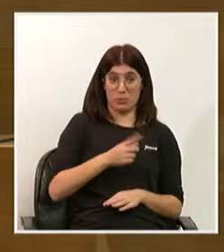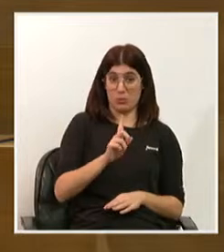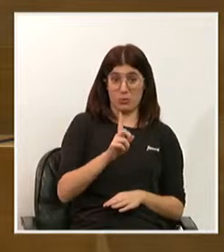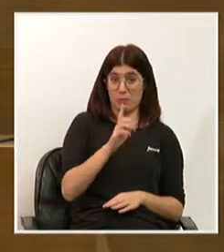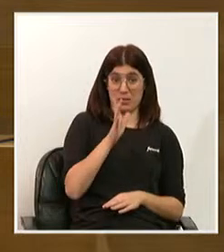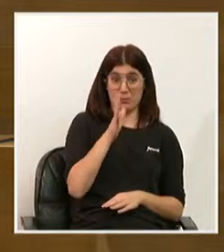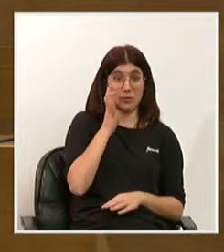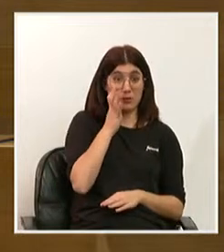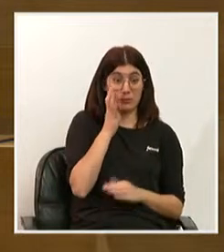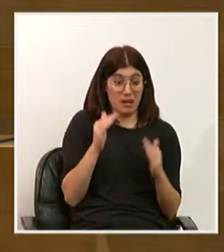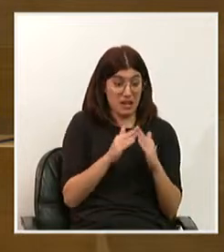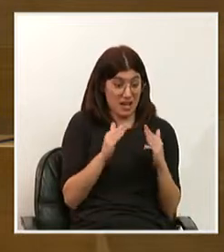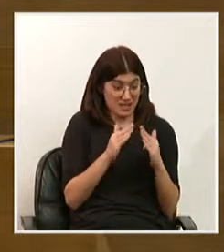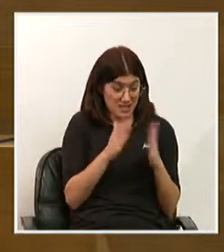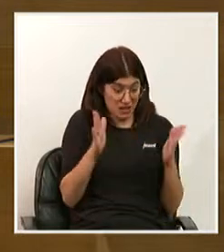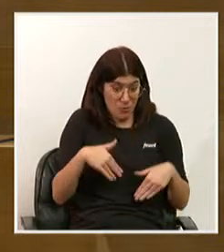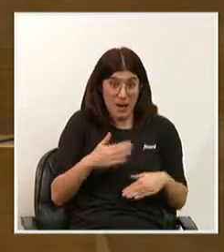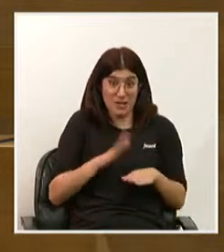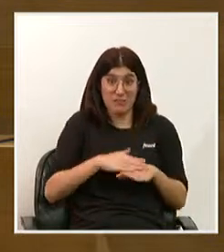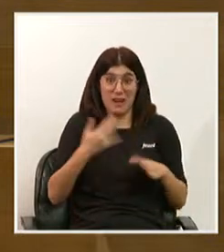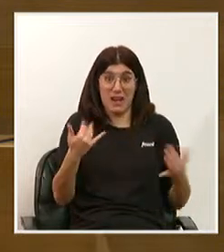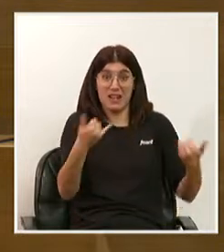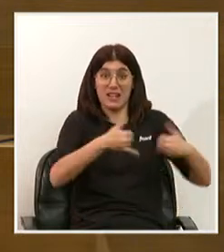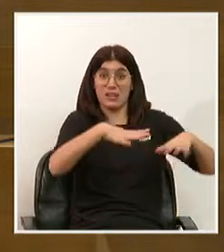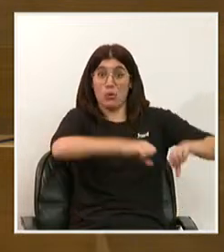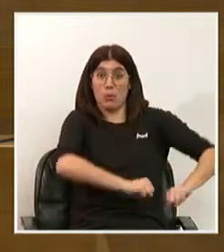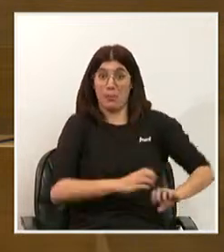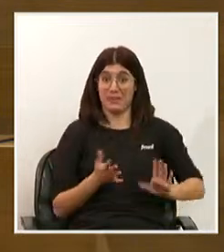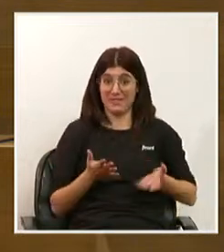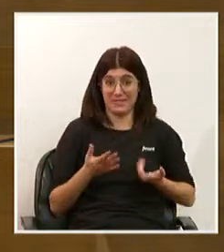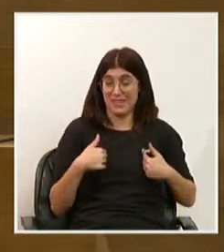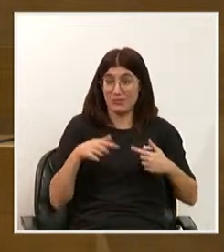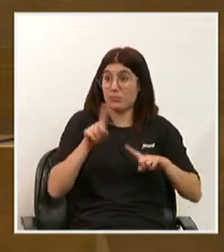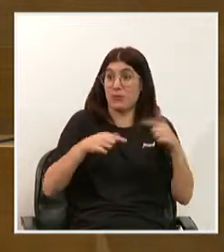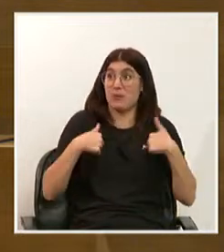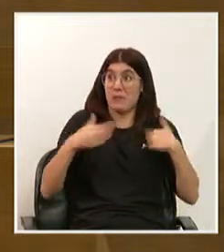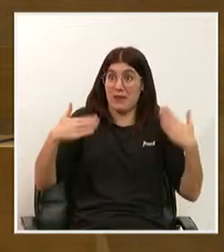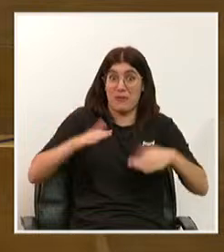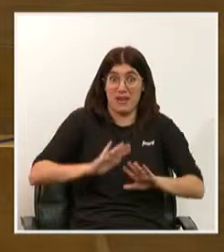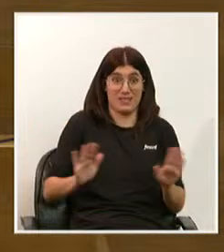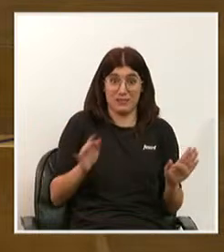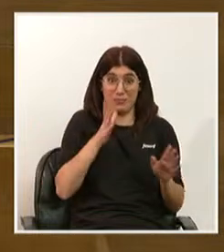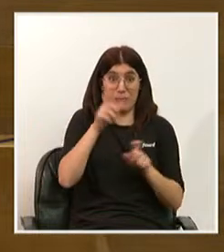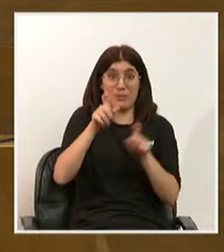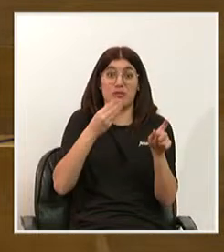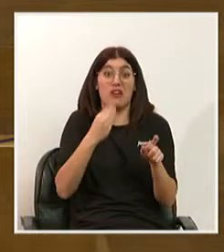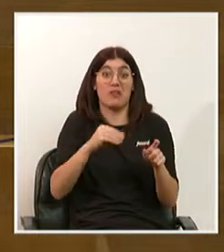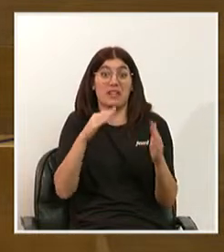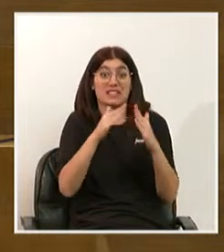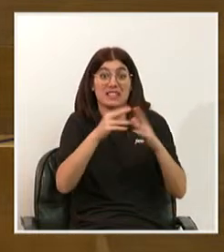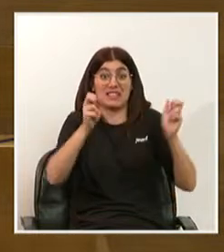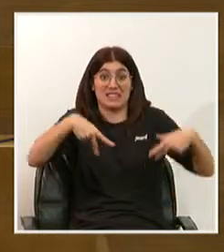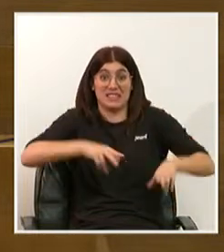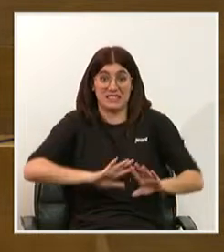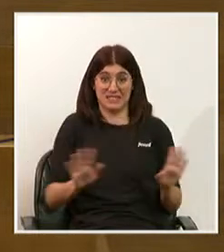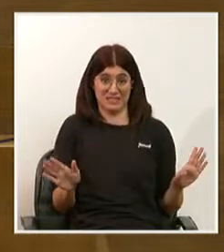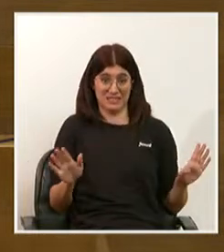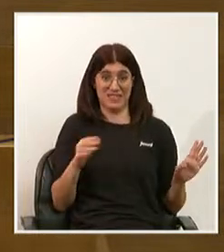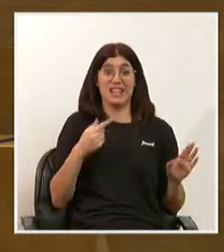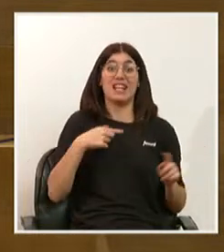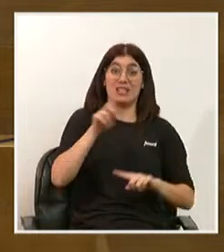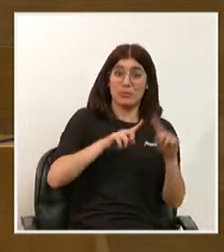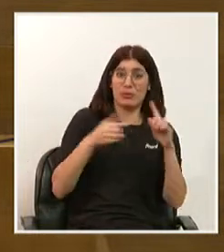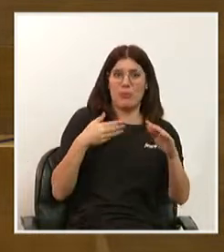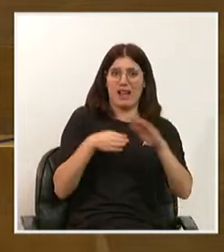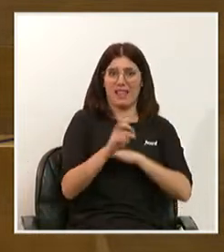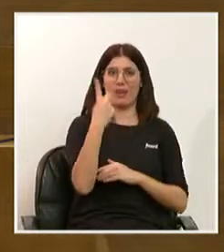tenim vivenda a la Queen ocupar pero no es un problema que preocupe a persones preocupa poder accedir